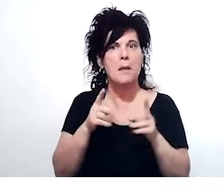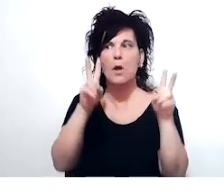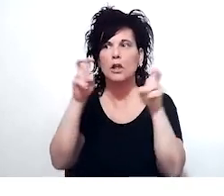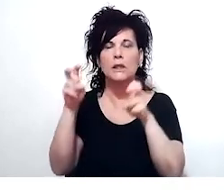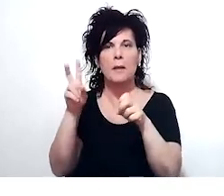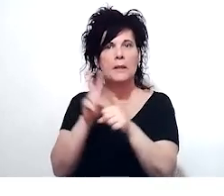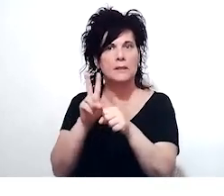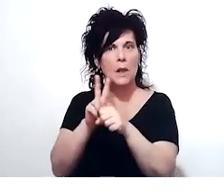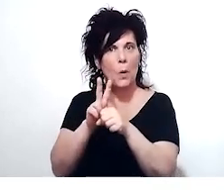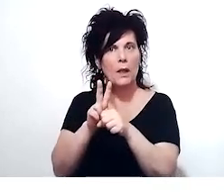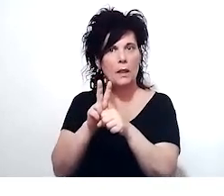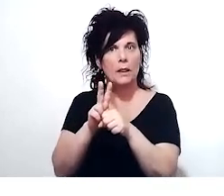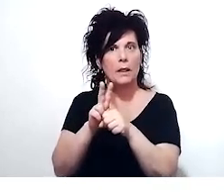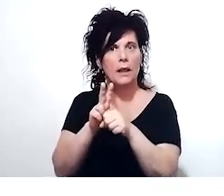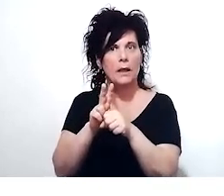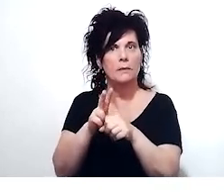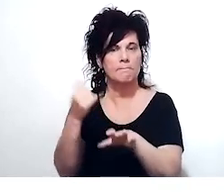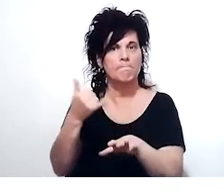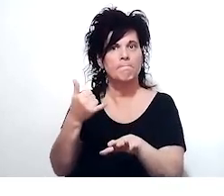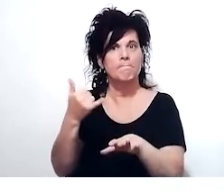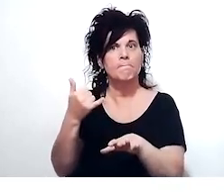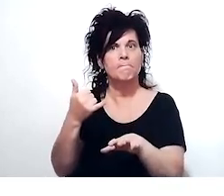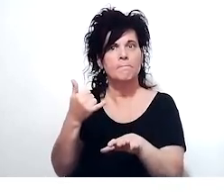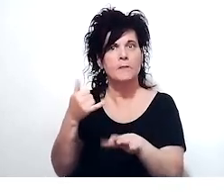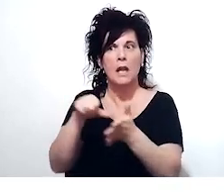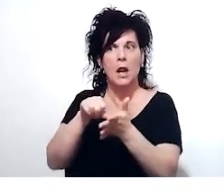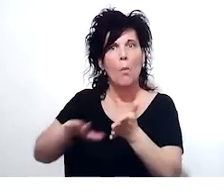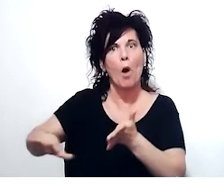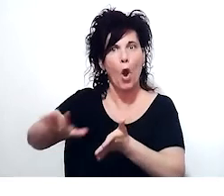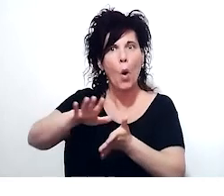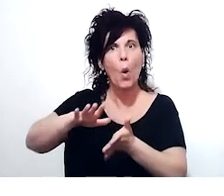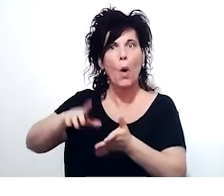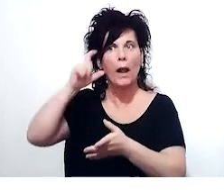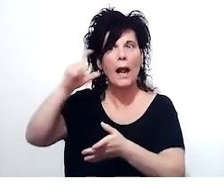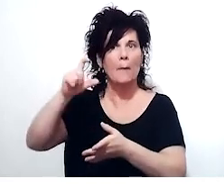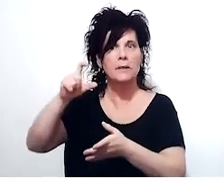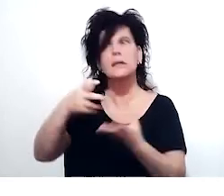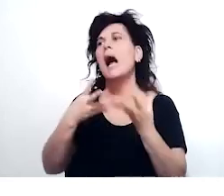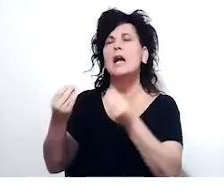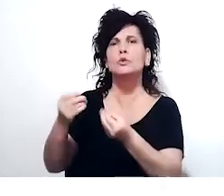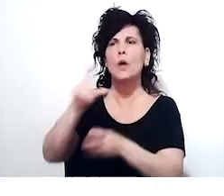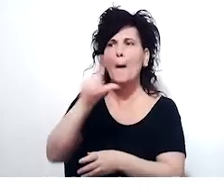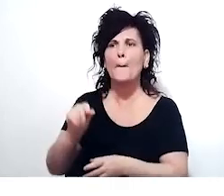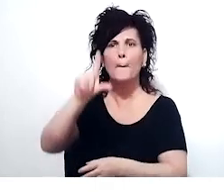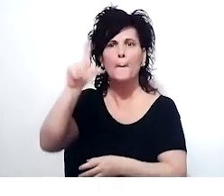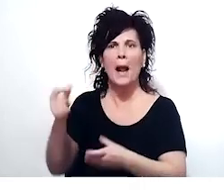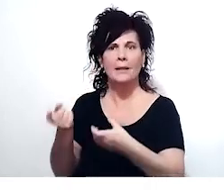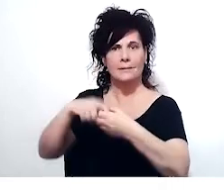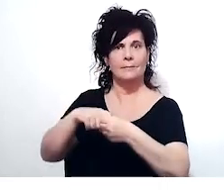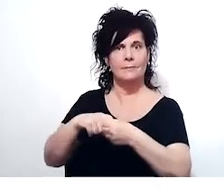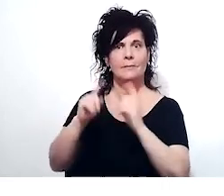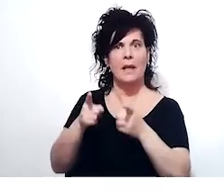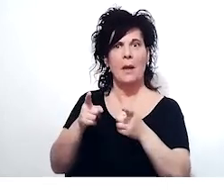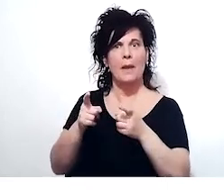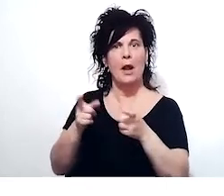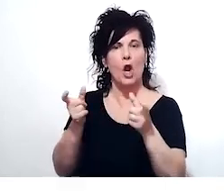que en temas de seguridad, tiene espacios de capacitación y de ayuda a los países miembros. El Consejo de